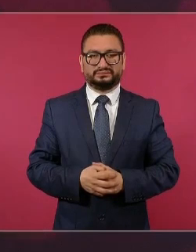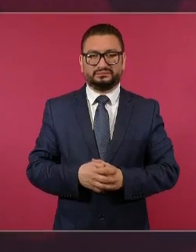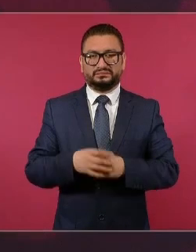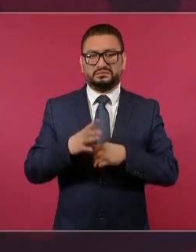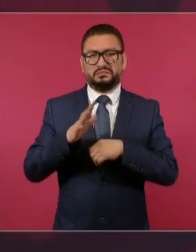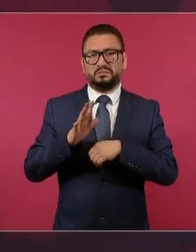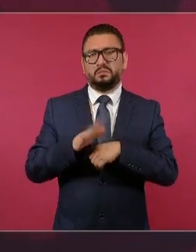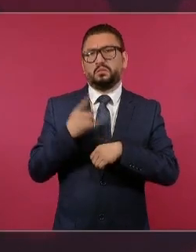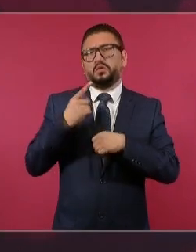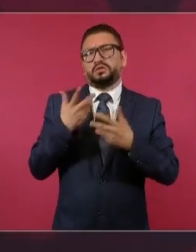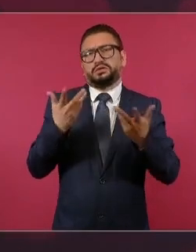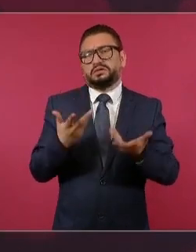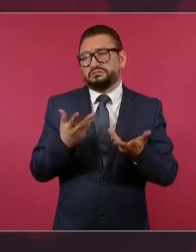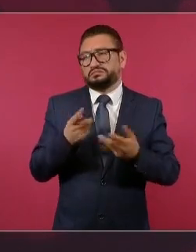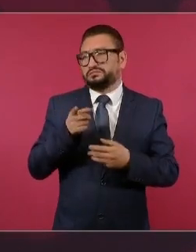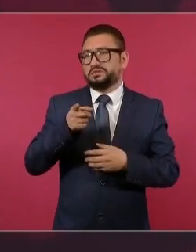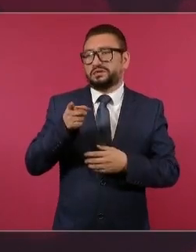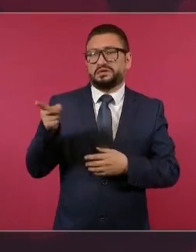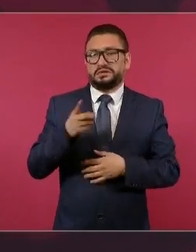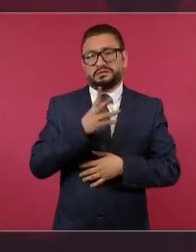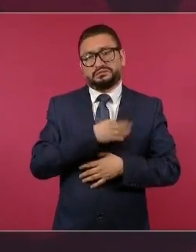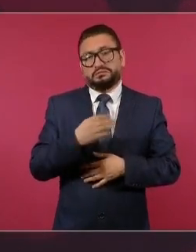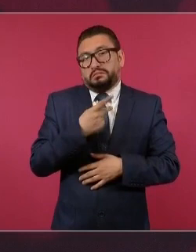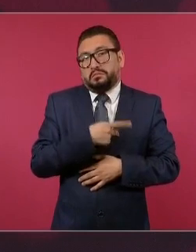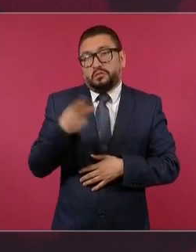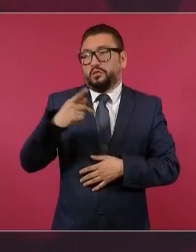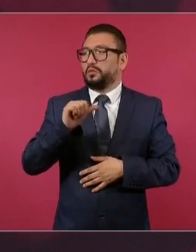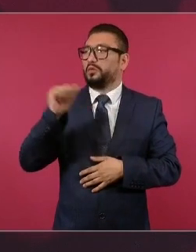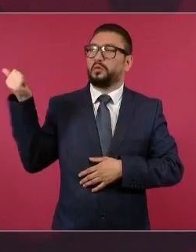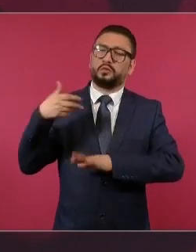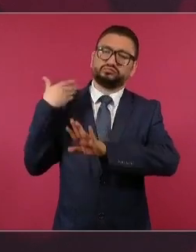pobres los hijos, ¿no? Se desquitan con ellos